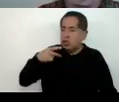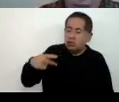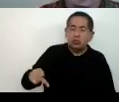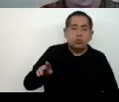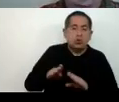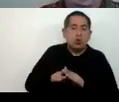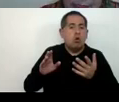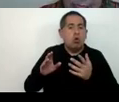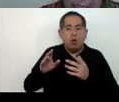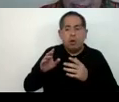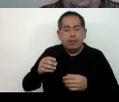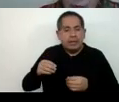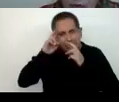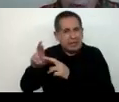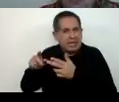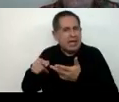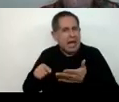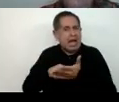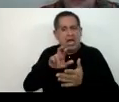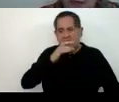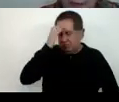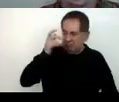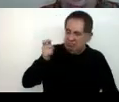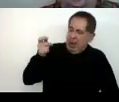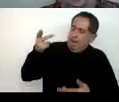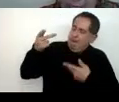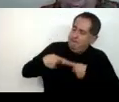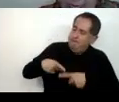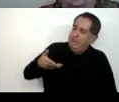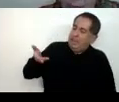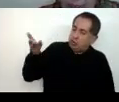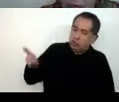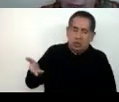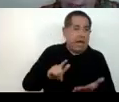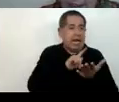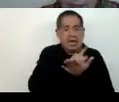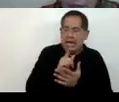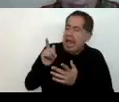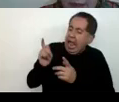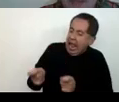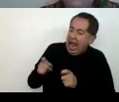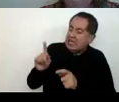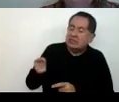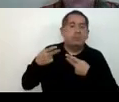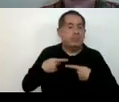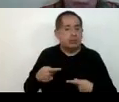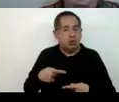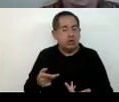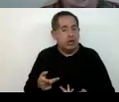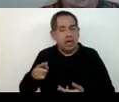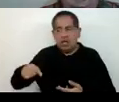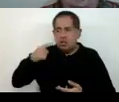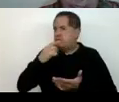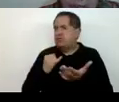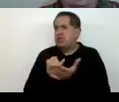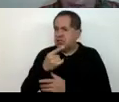la Convención, ya que el ser reconocido como persona ante la ley, el poder tomar decisiones que tengan un efecto